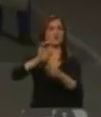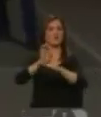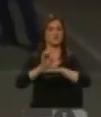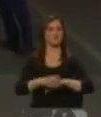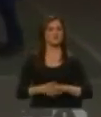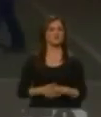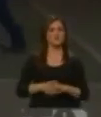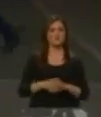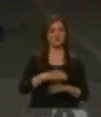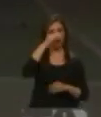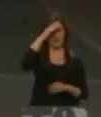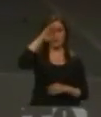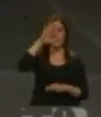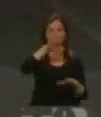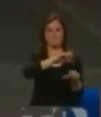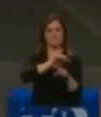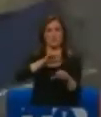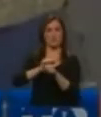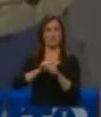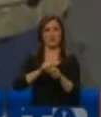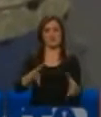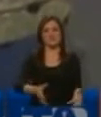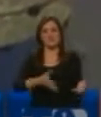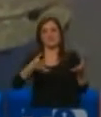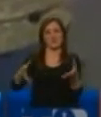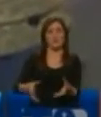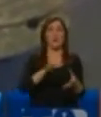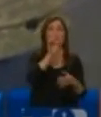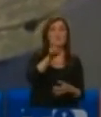De esta manera, la policía logró retirar de las calles más de